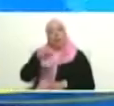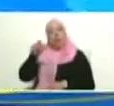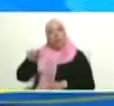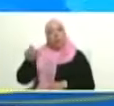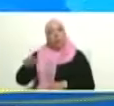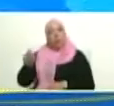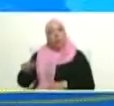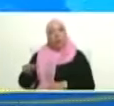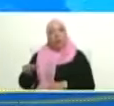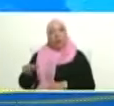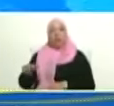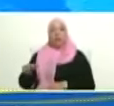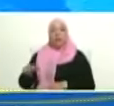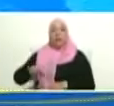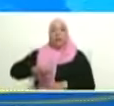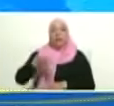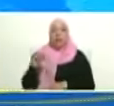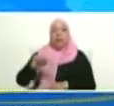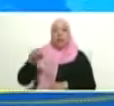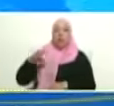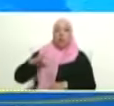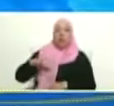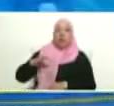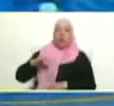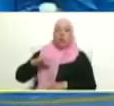funcionarios y funcionarias de la 6CPC